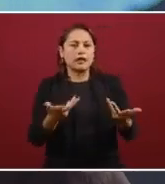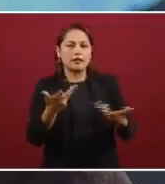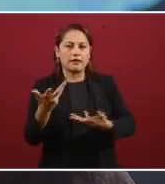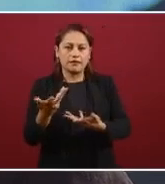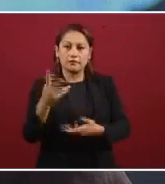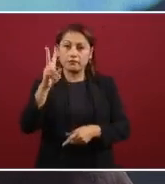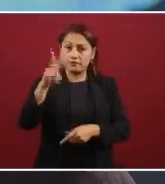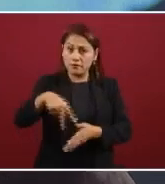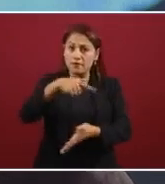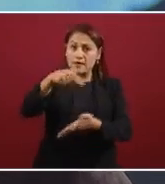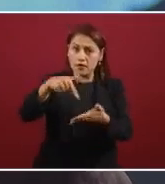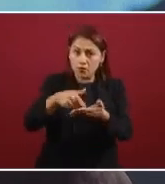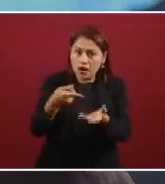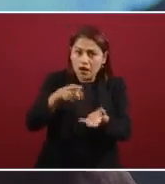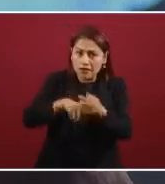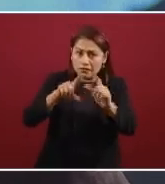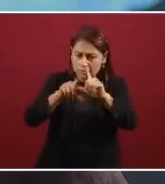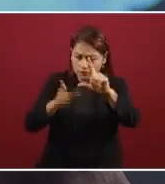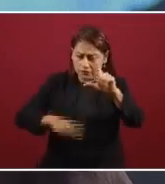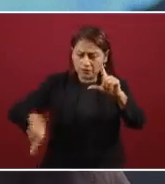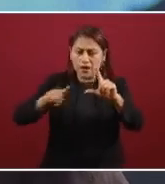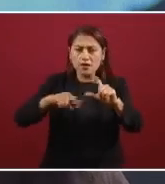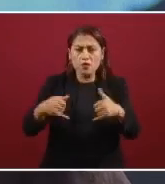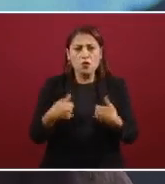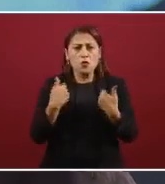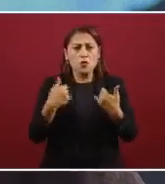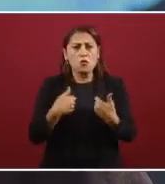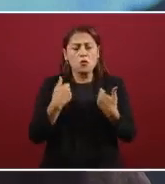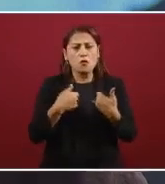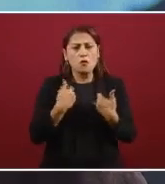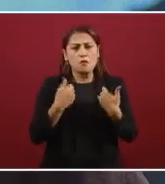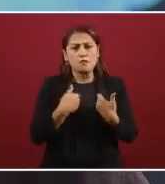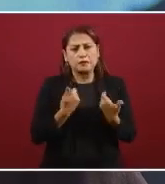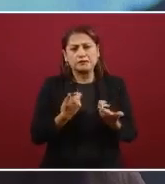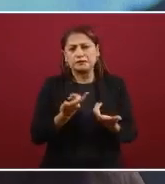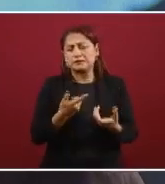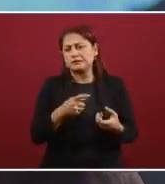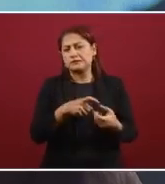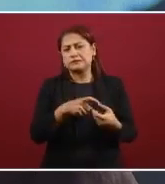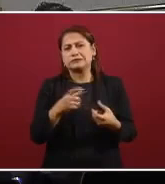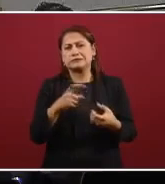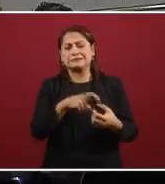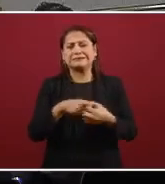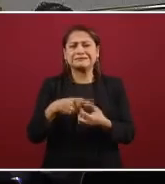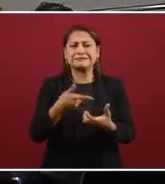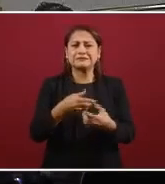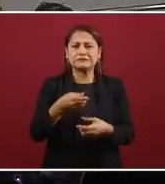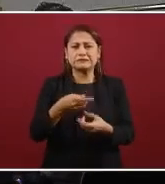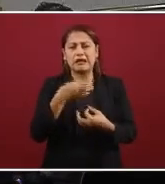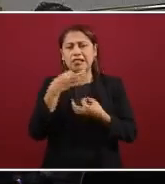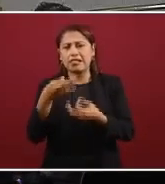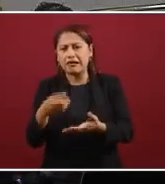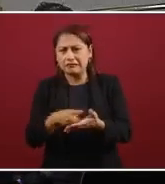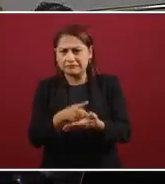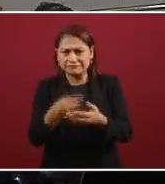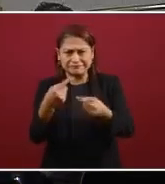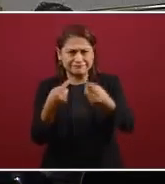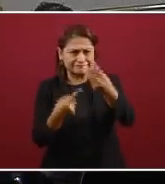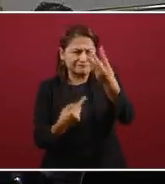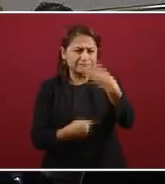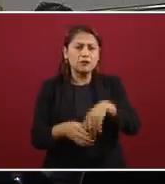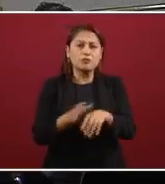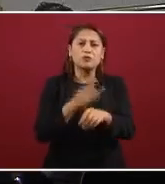donde la mayoría de los jóvenes están enganchados en estas sustancias. Entonces tenemos que establecer estrategias informativas y